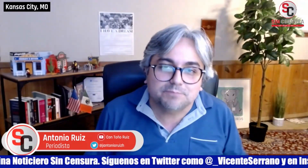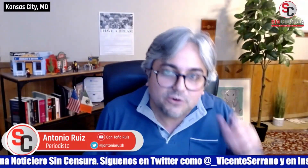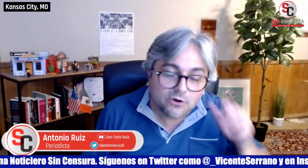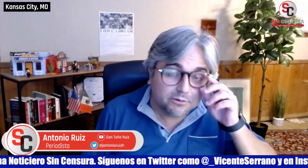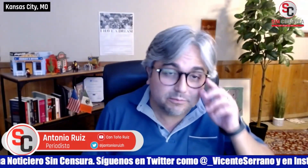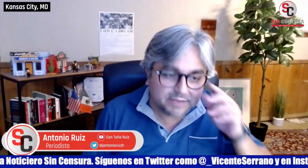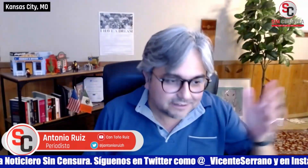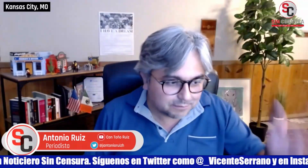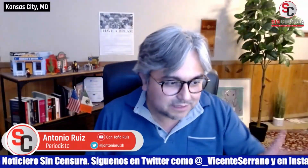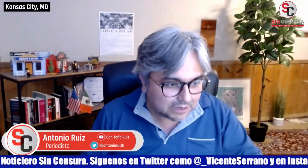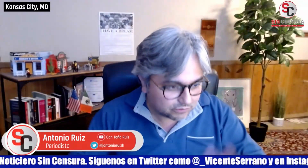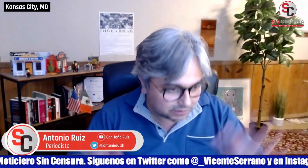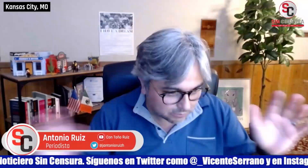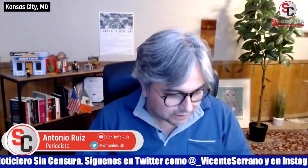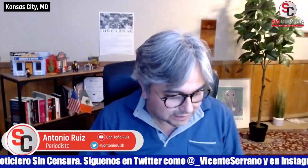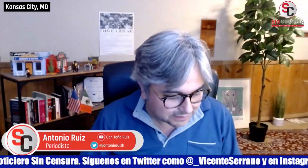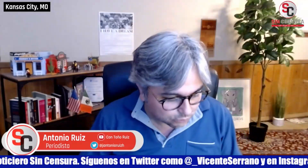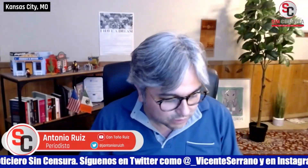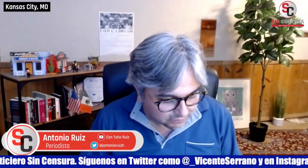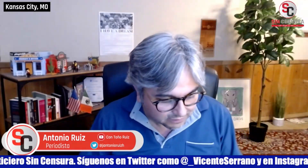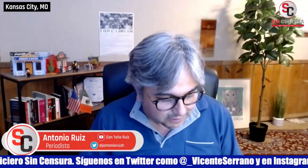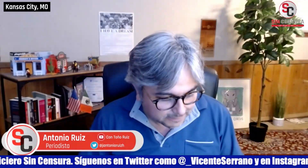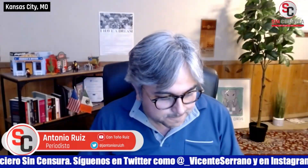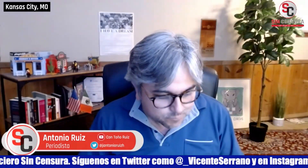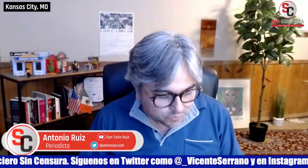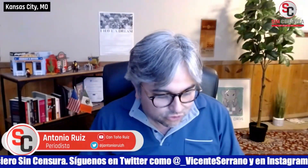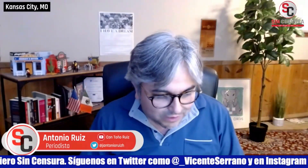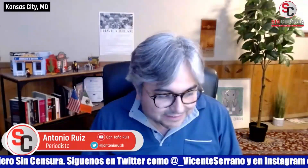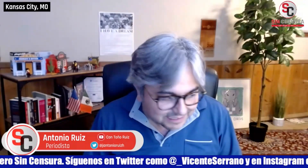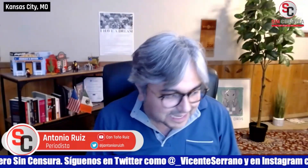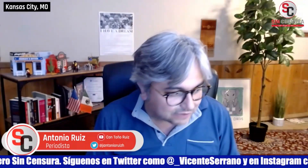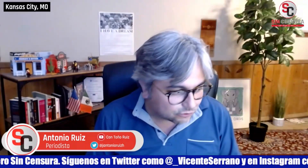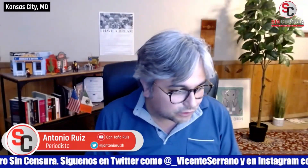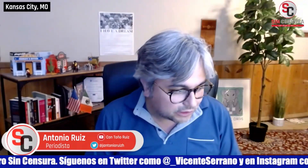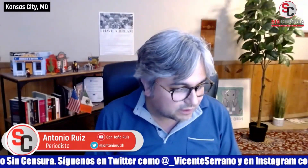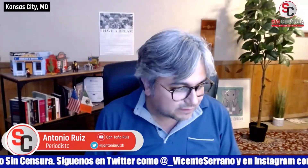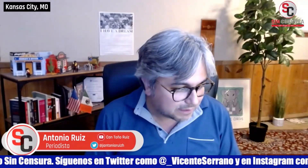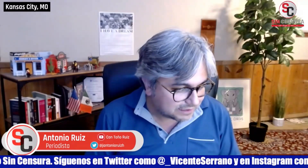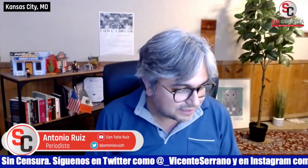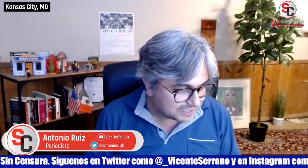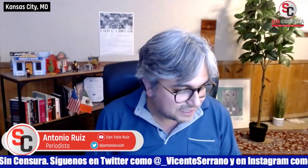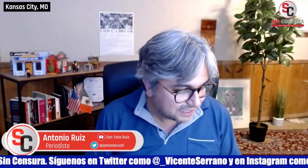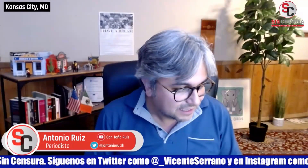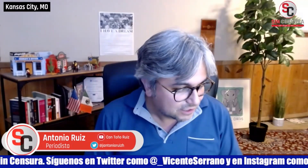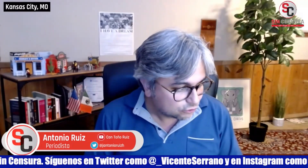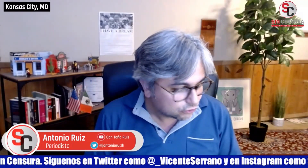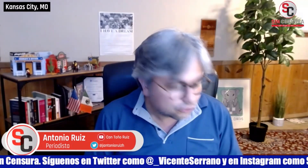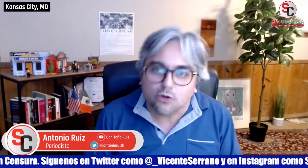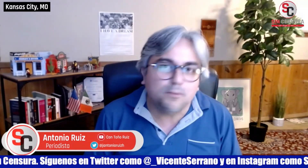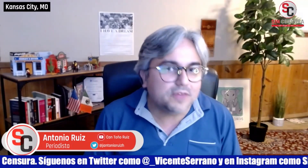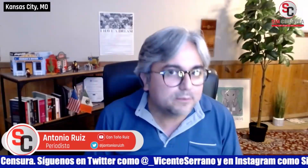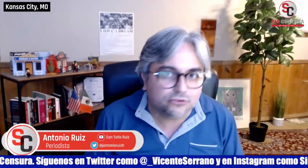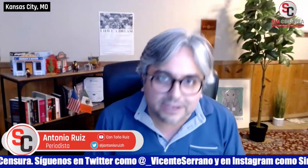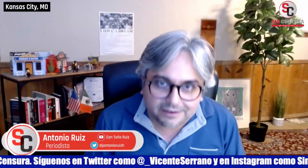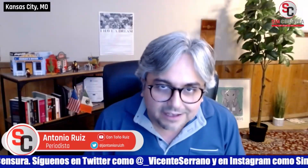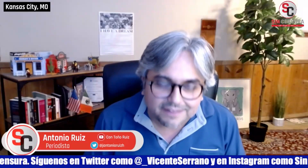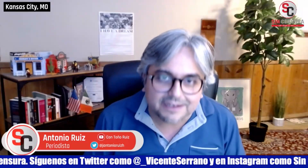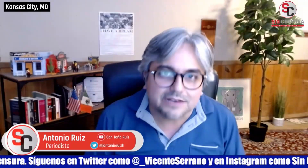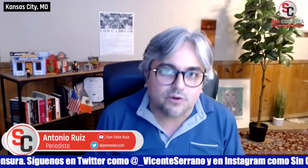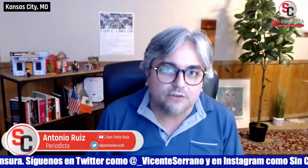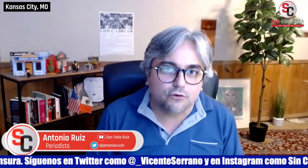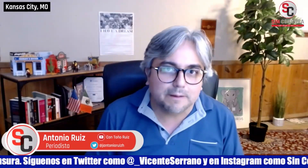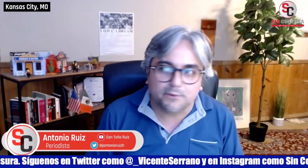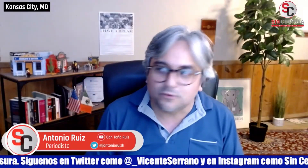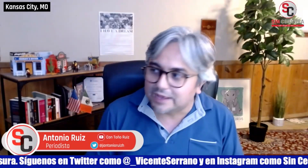hablamos español, inmigrantes mexicanos y de otras latitudes. No ese es el caso, no quiero que se malentienda. Nosotros no podemos ser